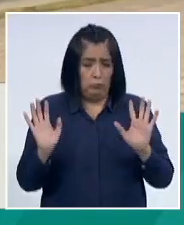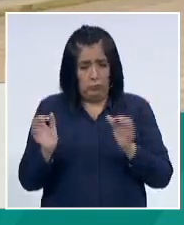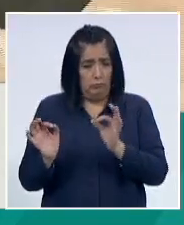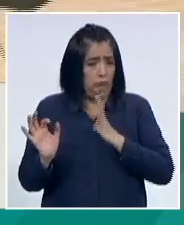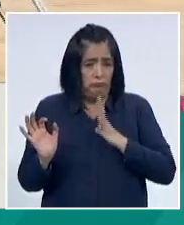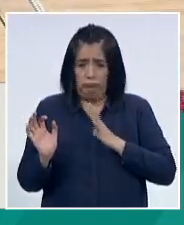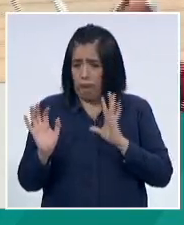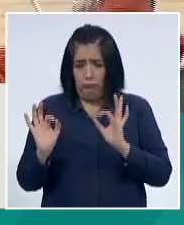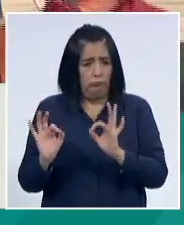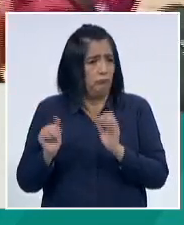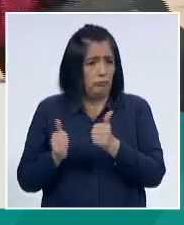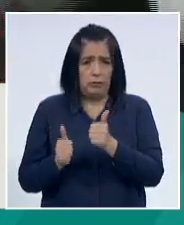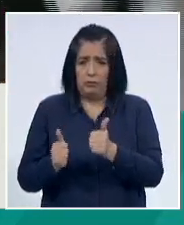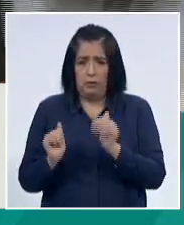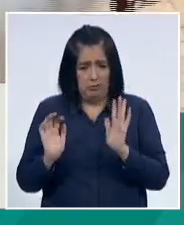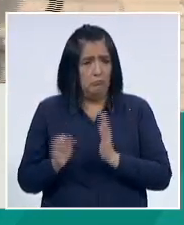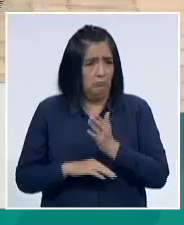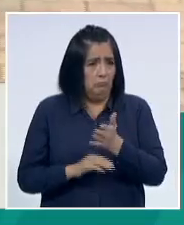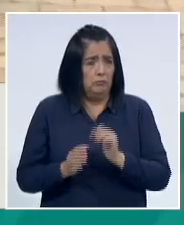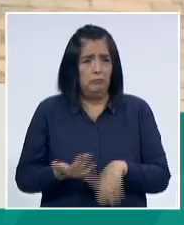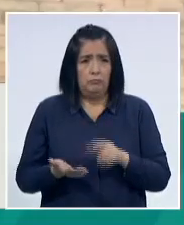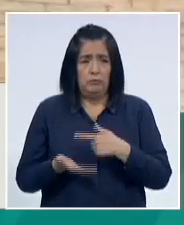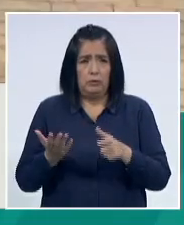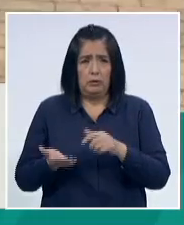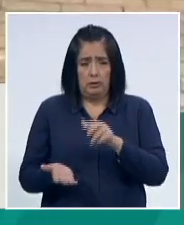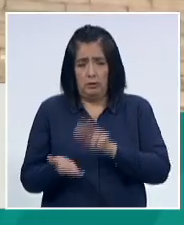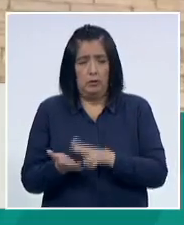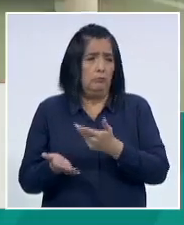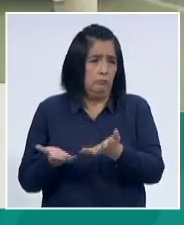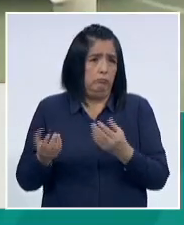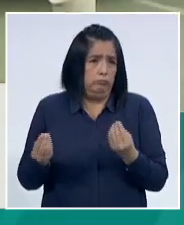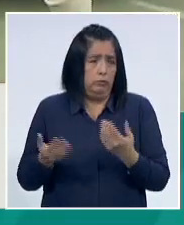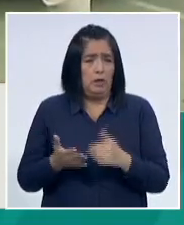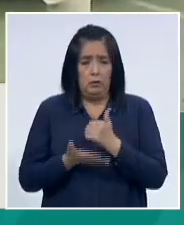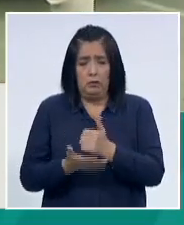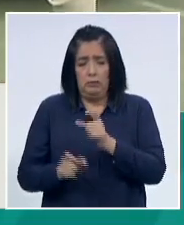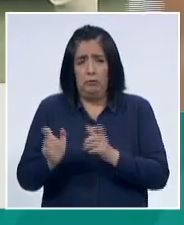este medio de visa de refugio porque, bueno, ayuda a la